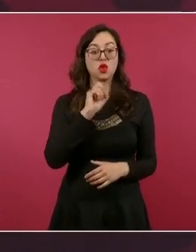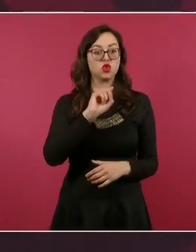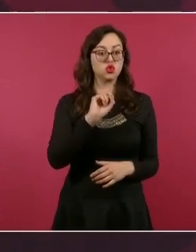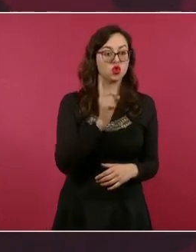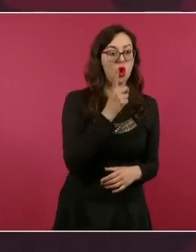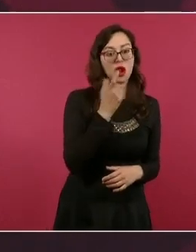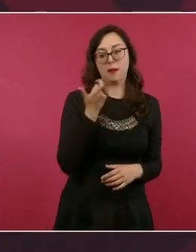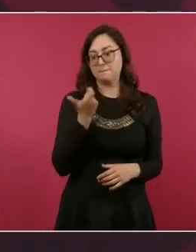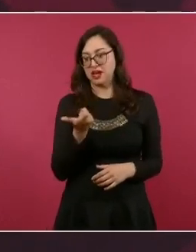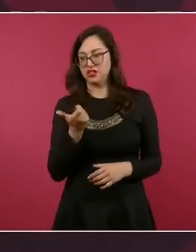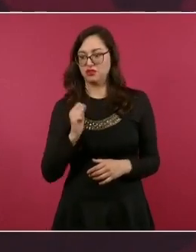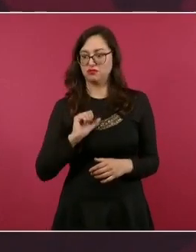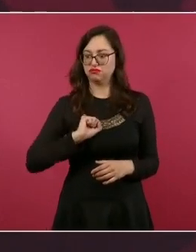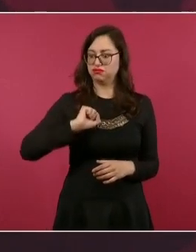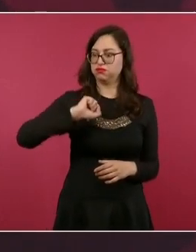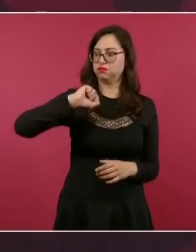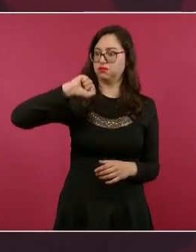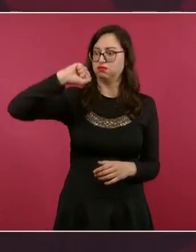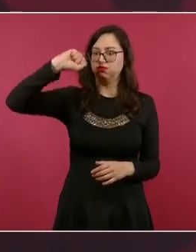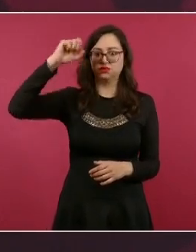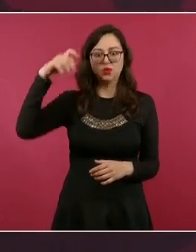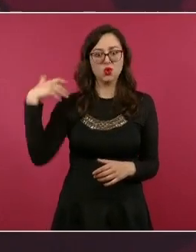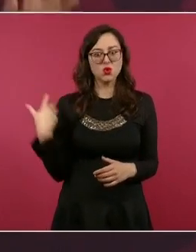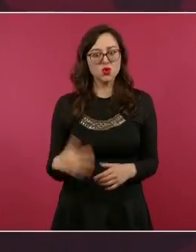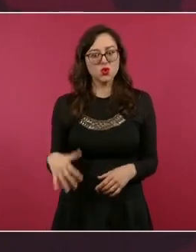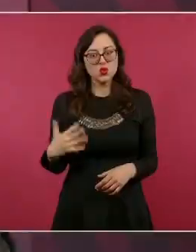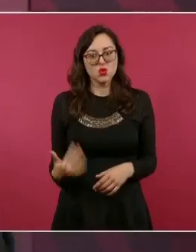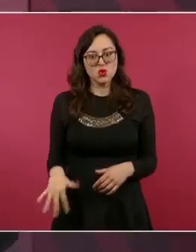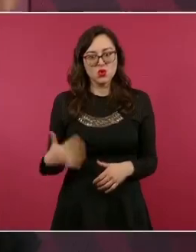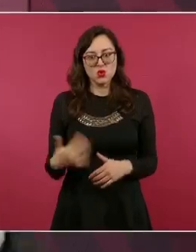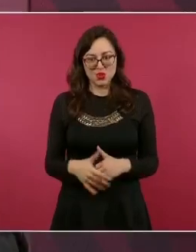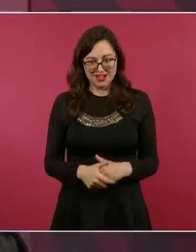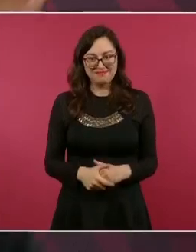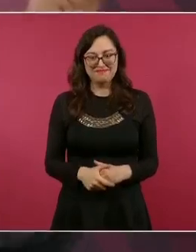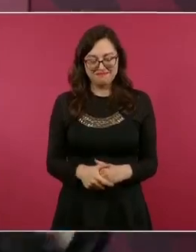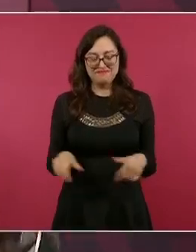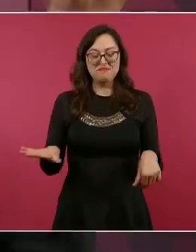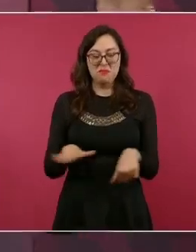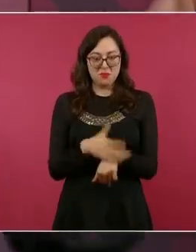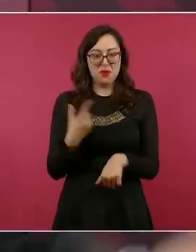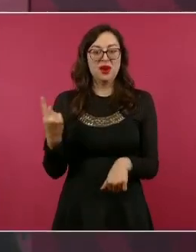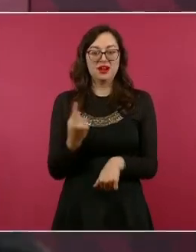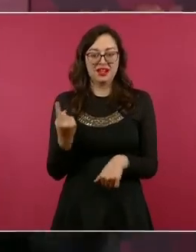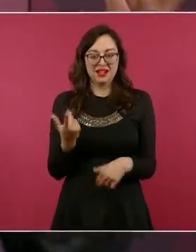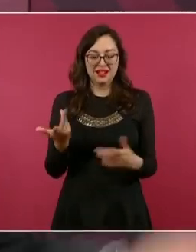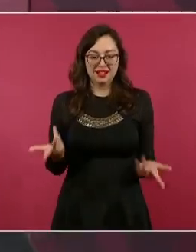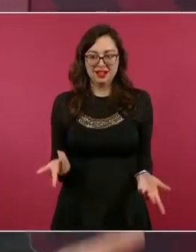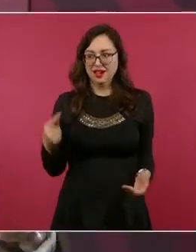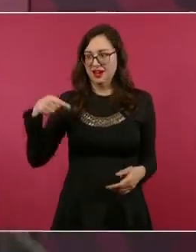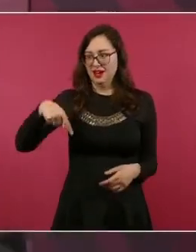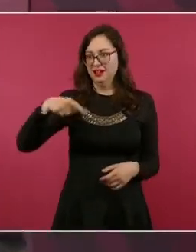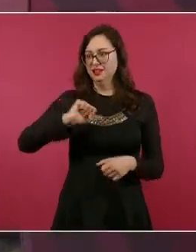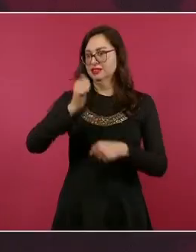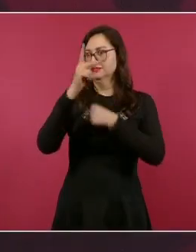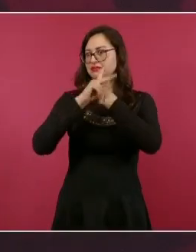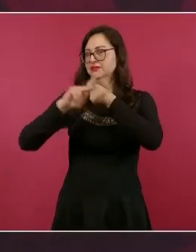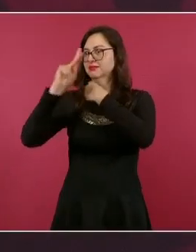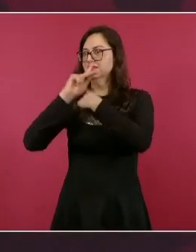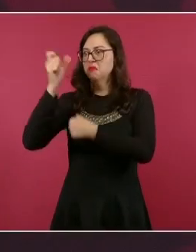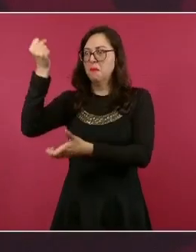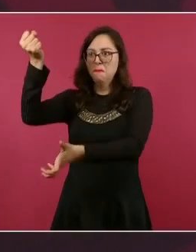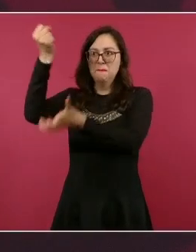cosas, tiene que ver pues con la fama que tiene México para invertir en México.